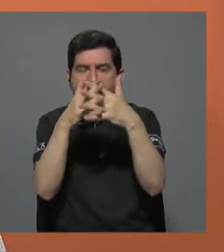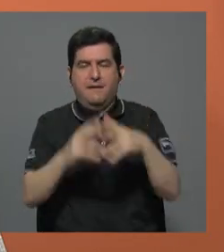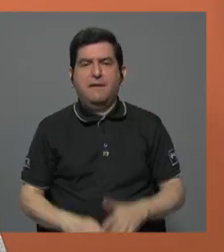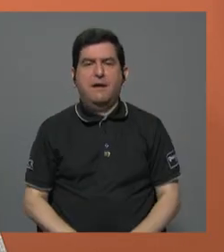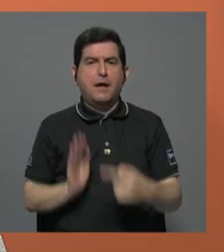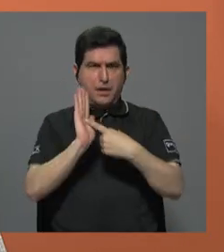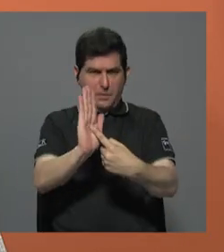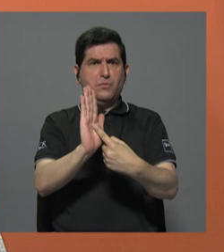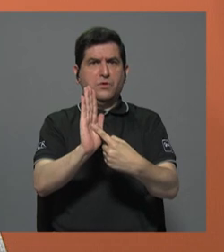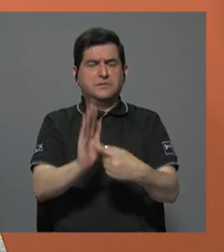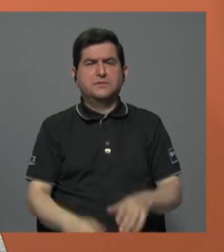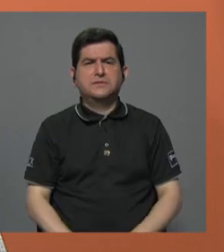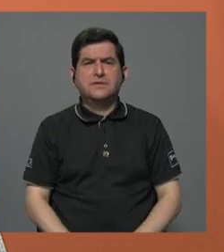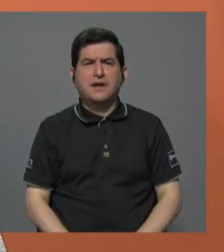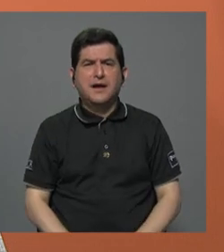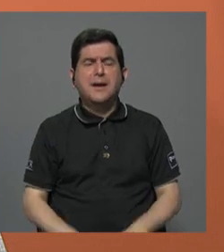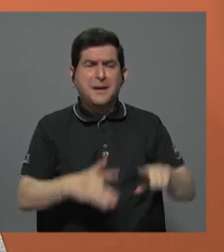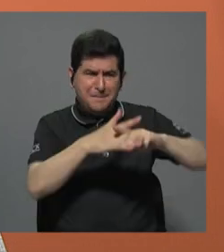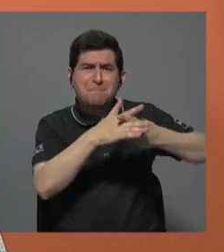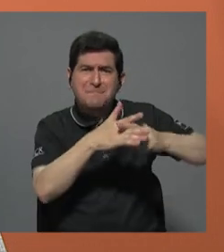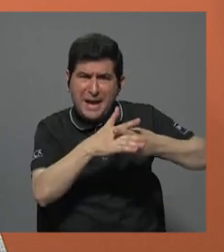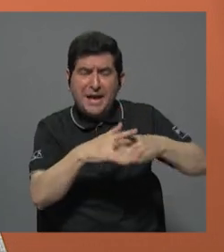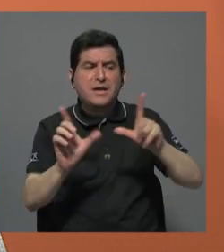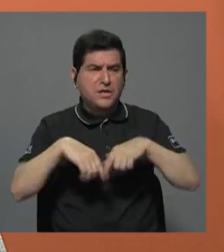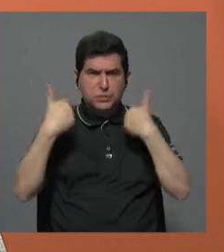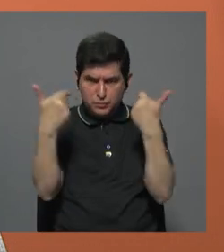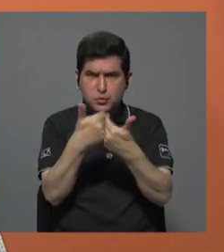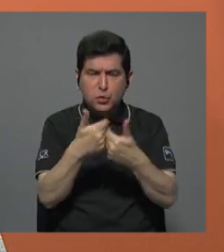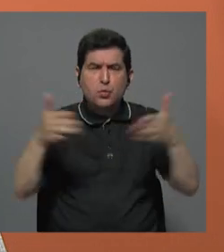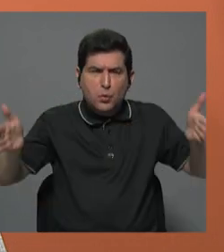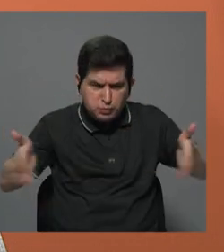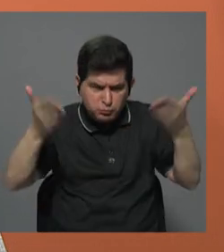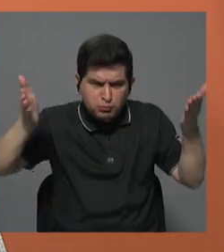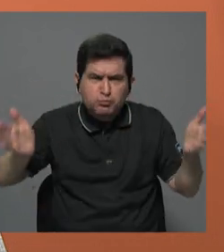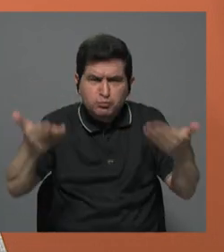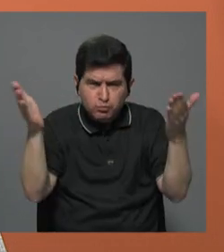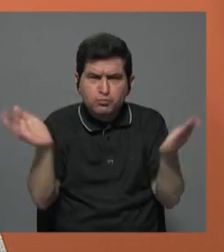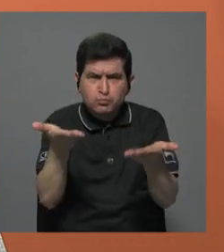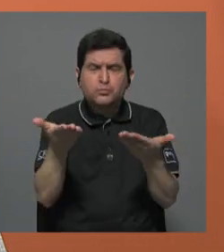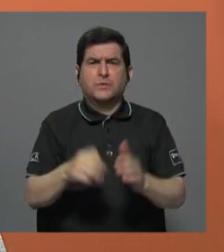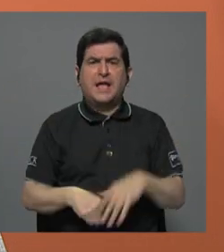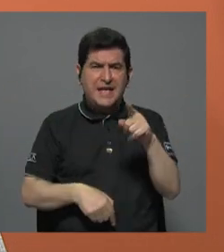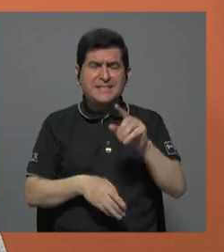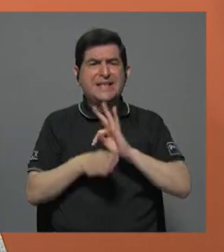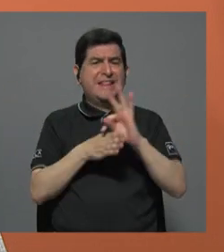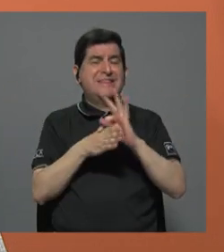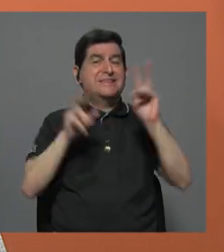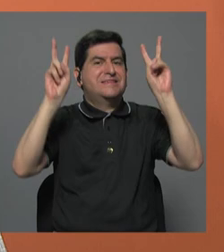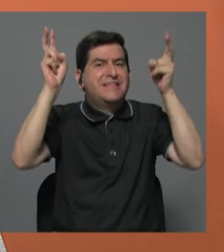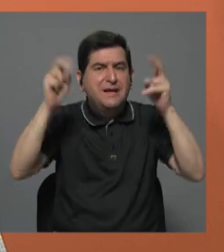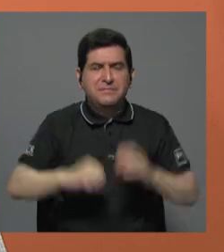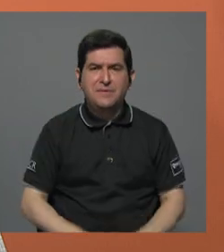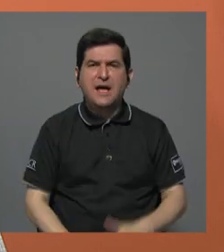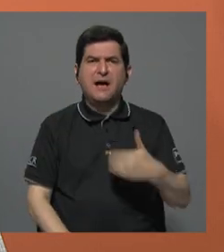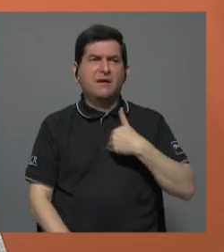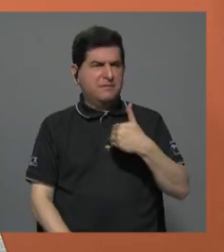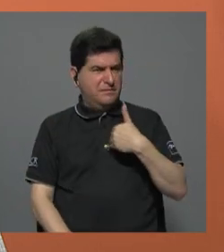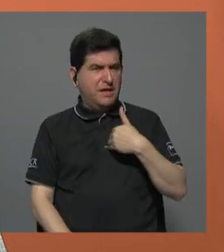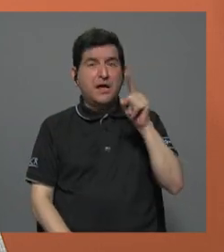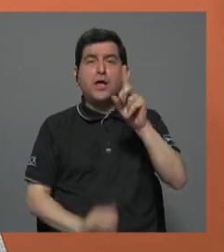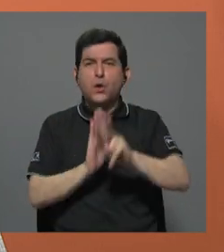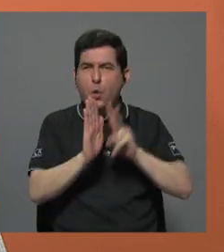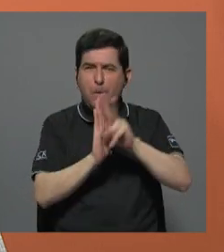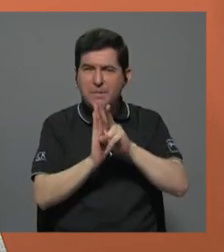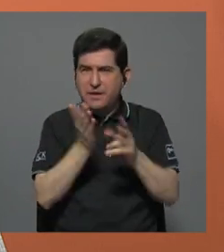demuestra también que hay pues mecanismos del grupo digamos que están promoviendo presidente mente esas terapias teníamos un vídeo